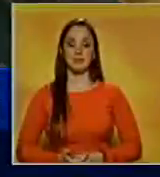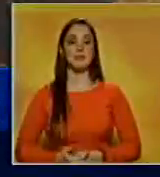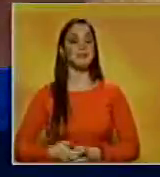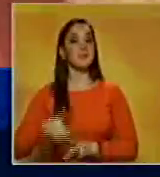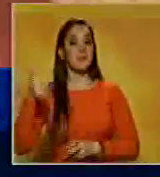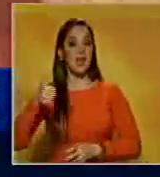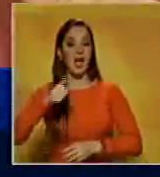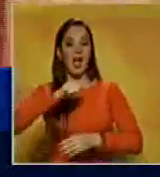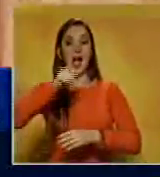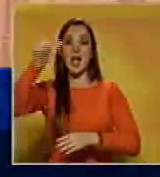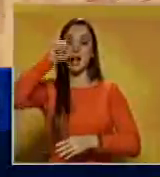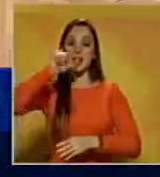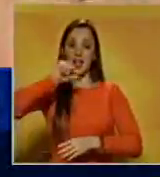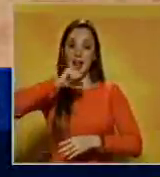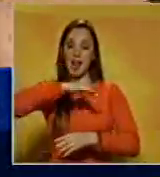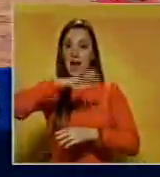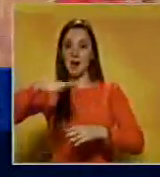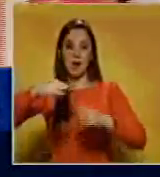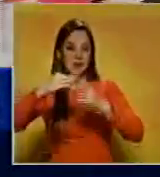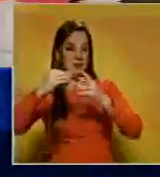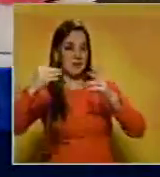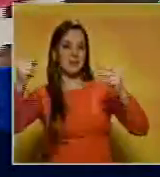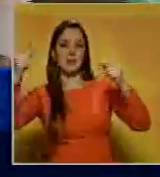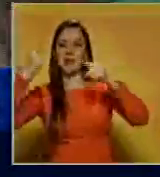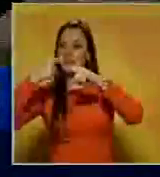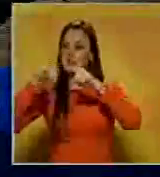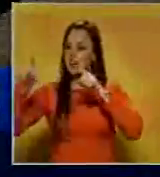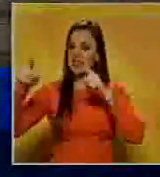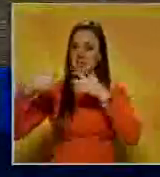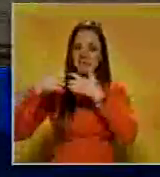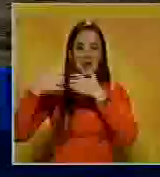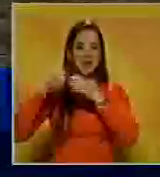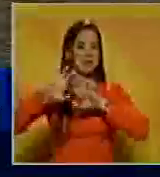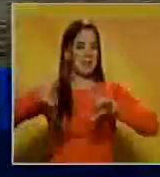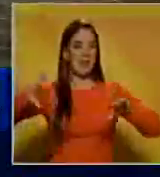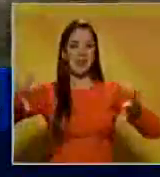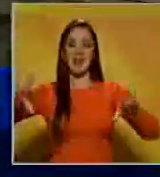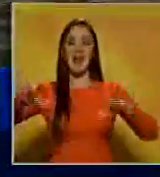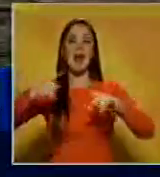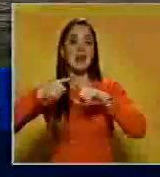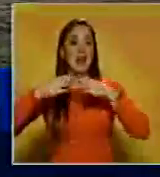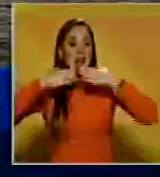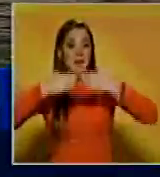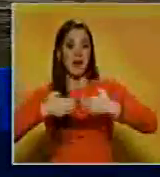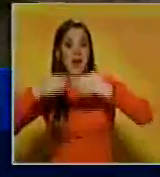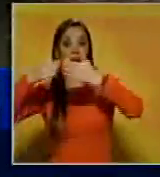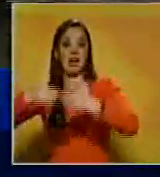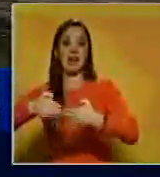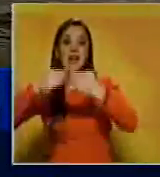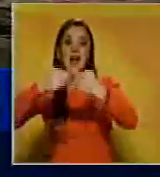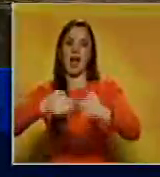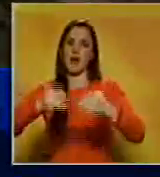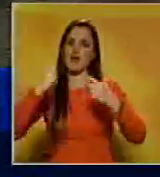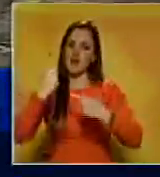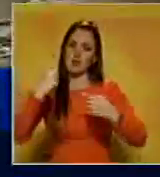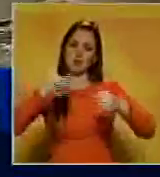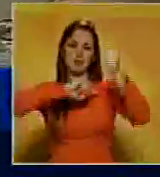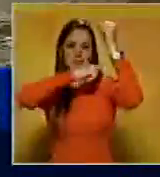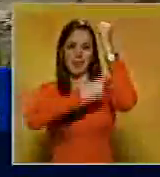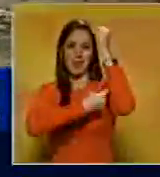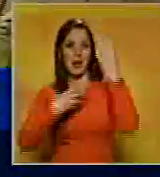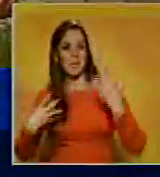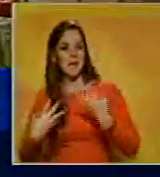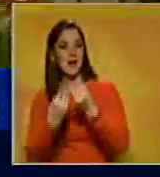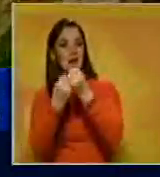En el agua desaparecen las diferencias y embarcaciones de todo tipo y tamaño se unen en una sola fuerza para acompañar